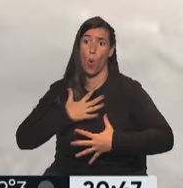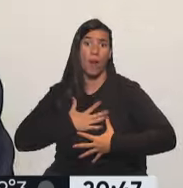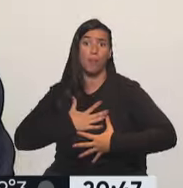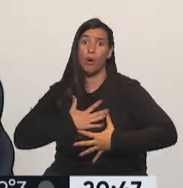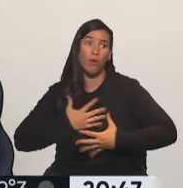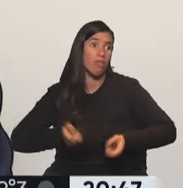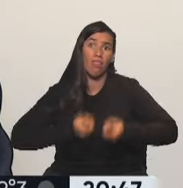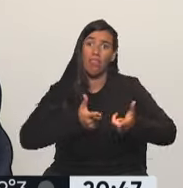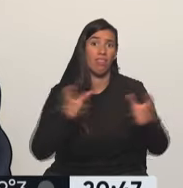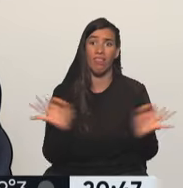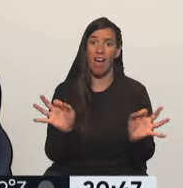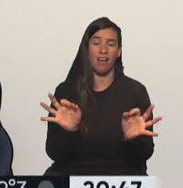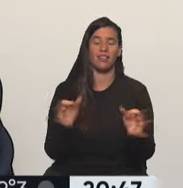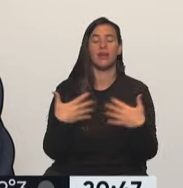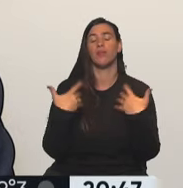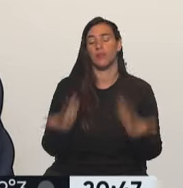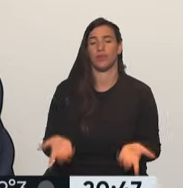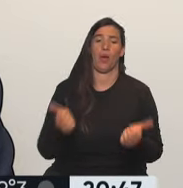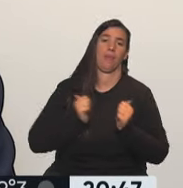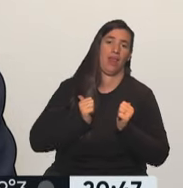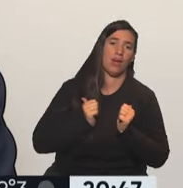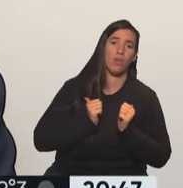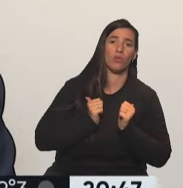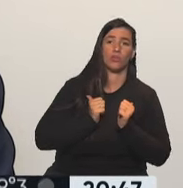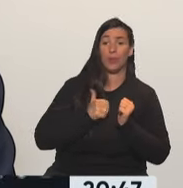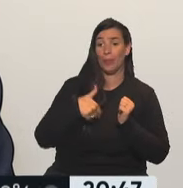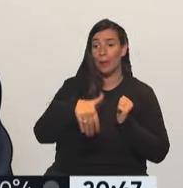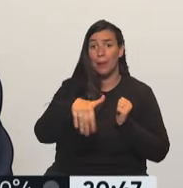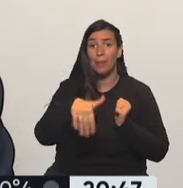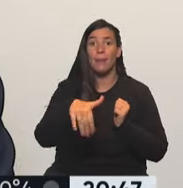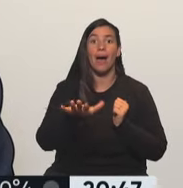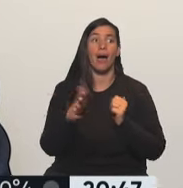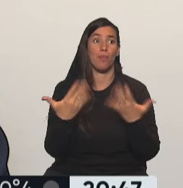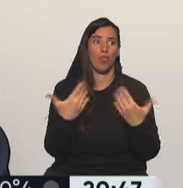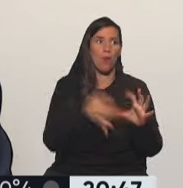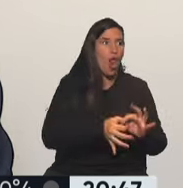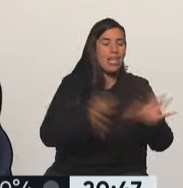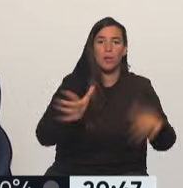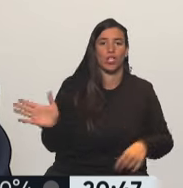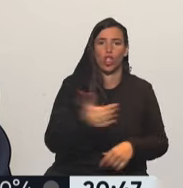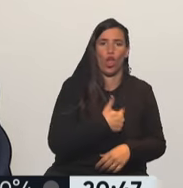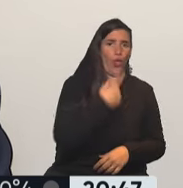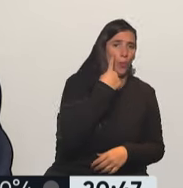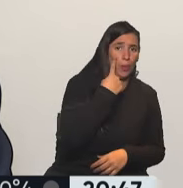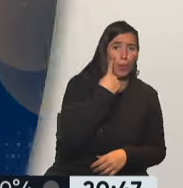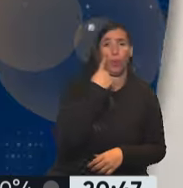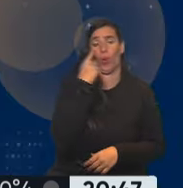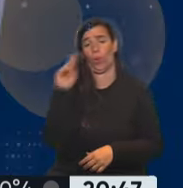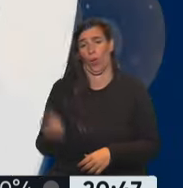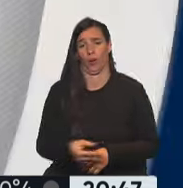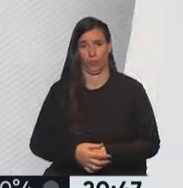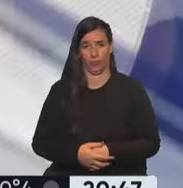cadáveres. Entonces esperemos que pronto podemos liberar a los vivos y también a los muertos que llegan allá.